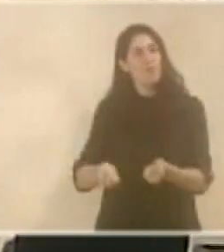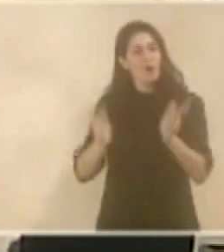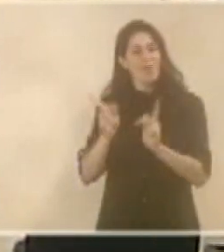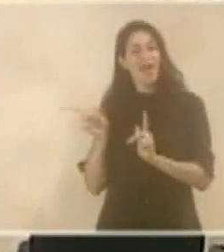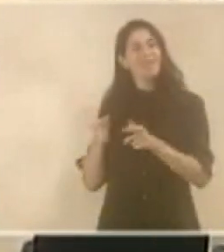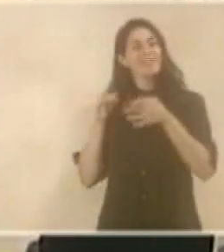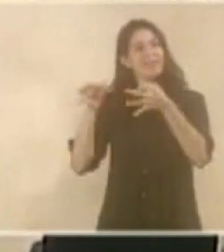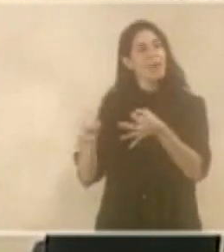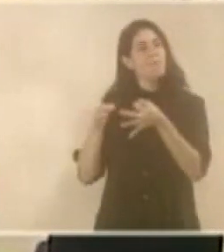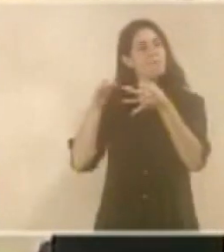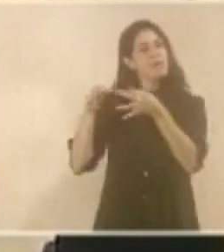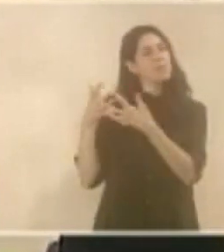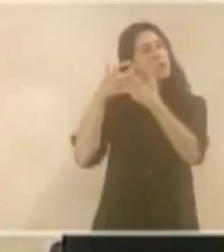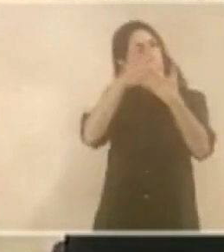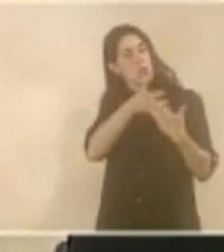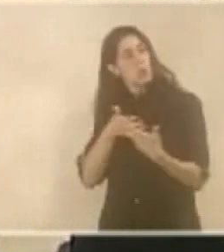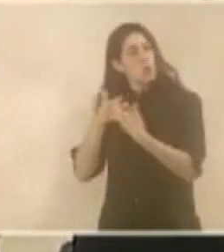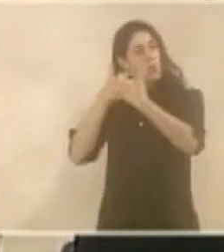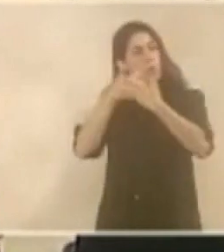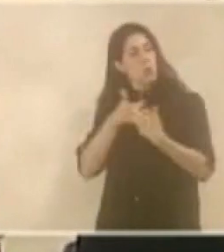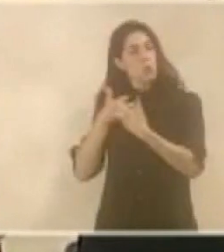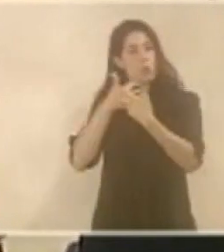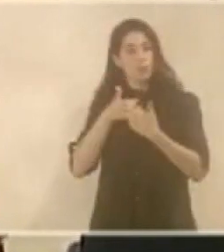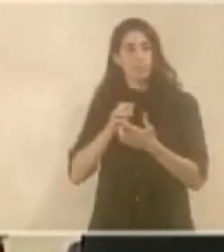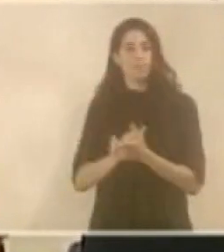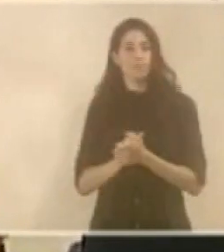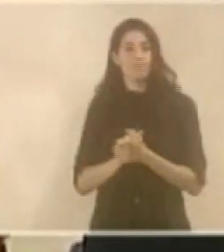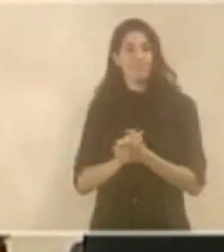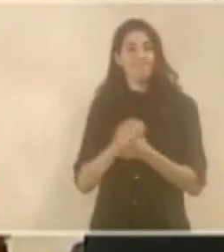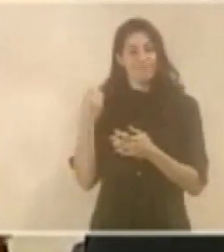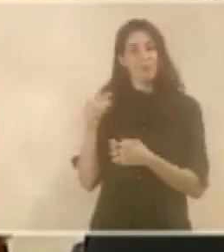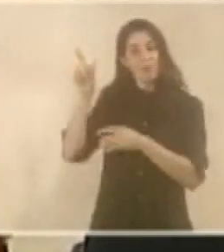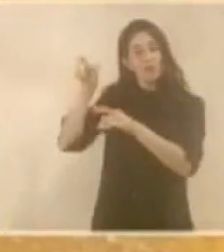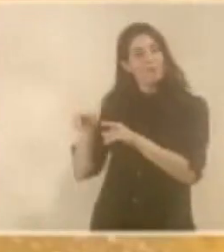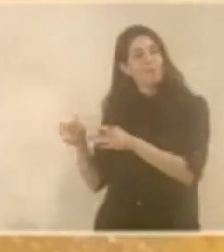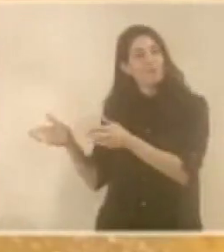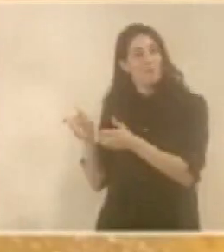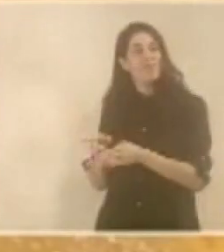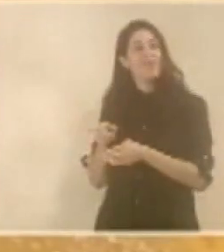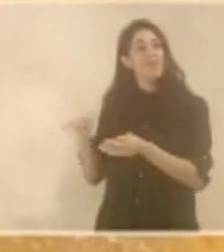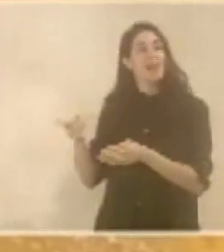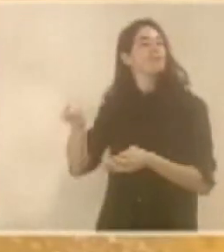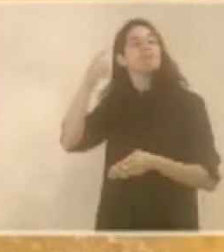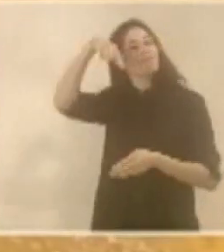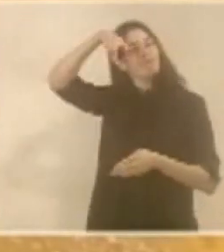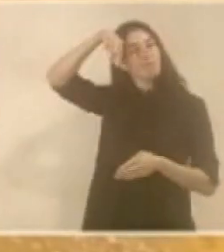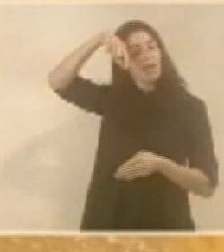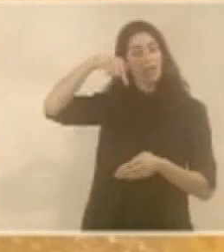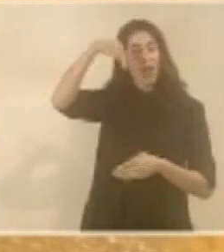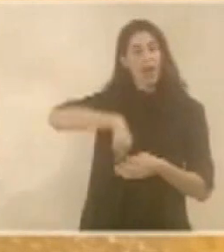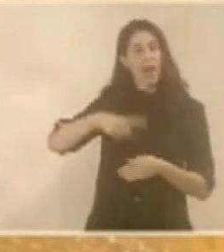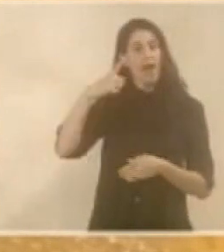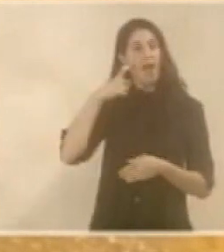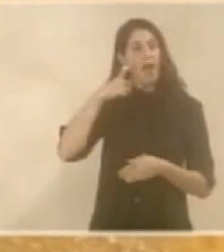en torno a la alargada sombra del Pingurucho. El coronel Soriano es un militar almeriense de amplia trayectoria profesional